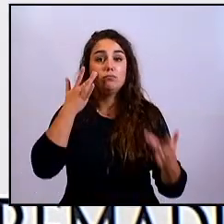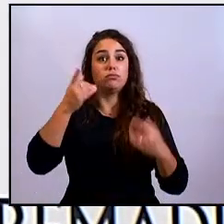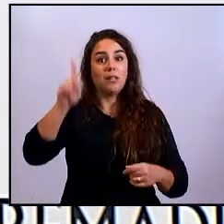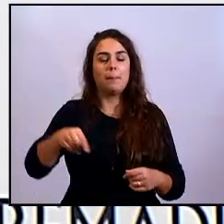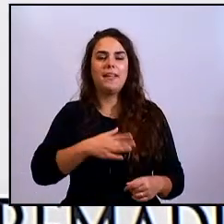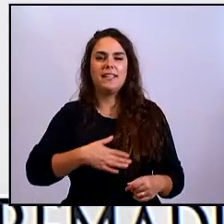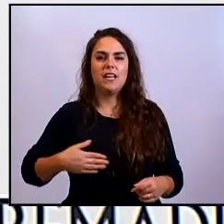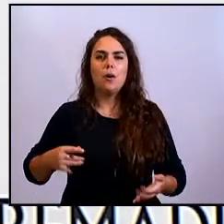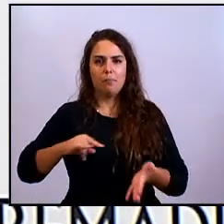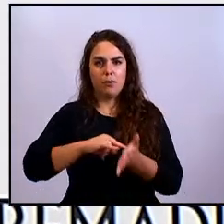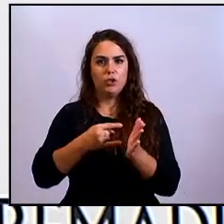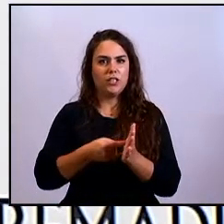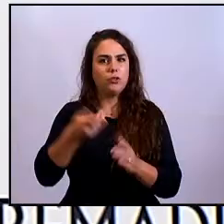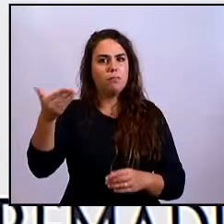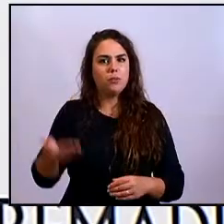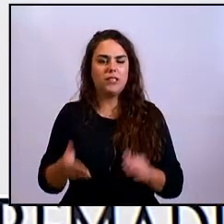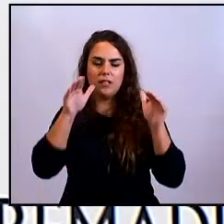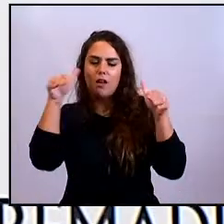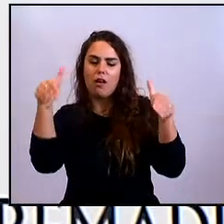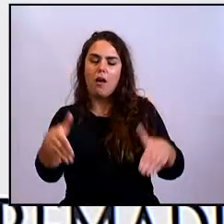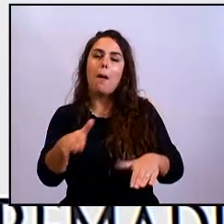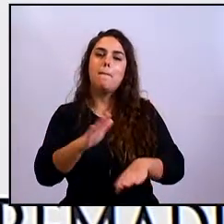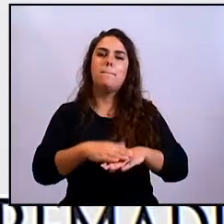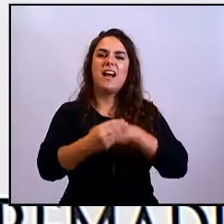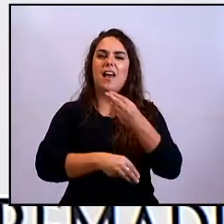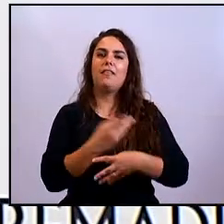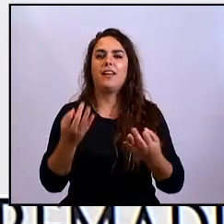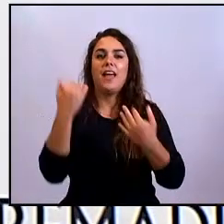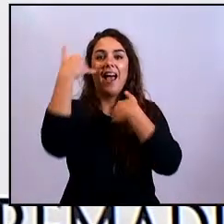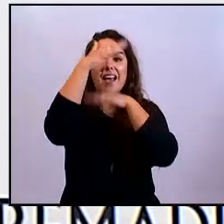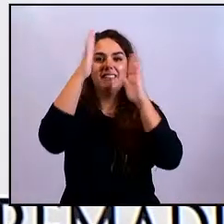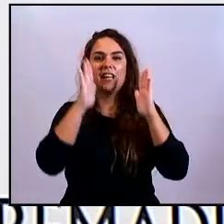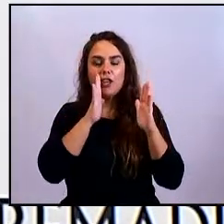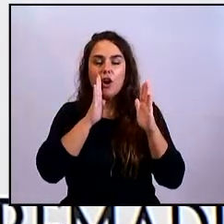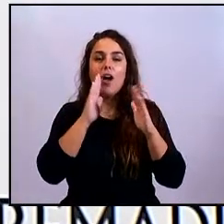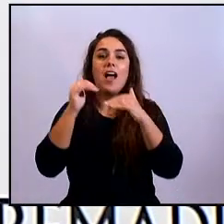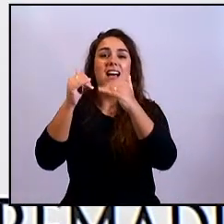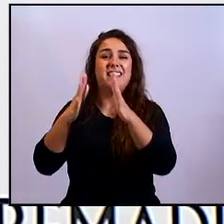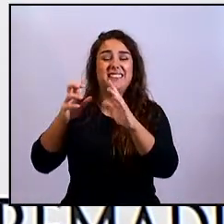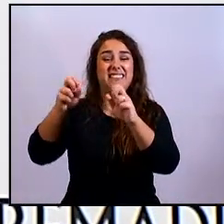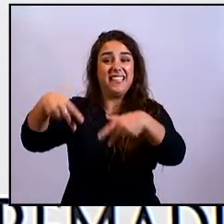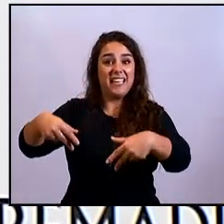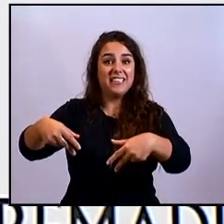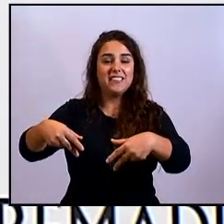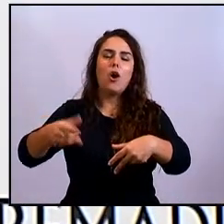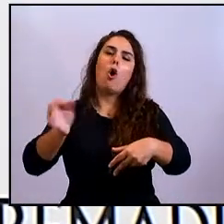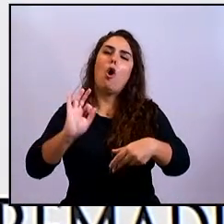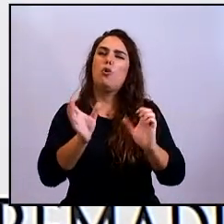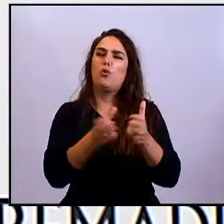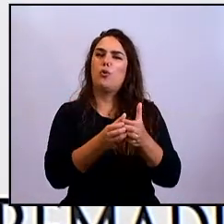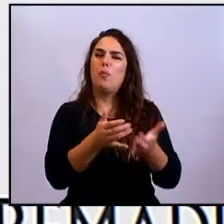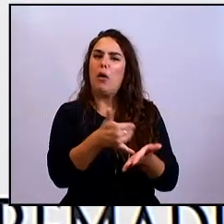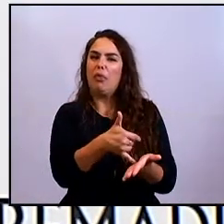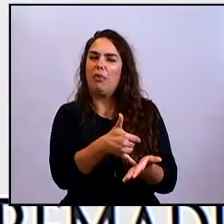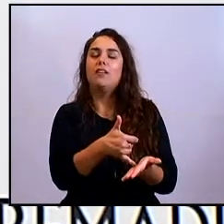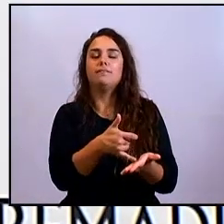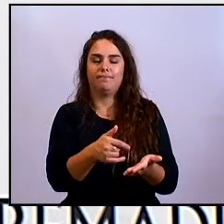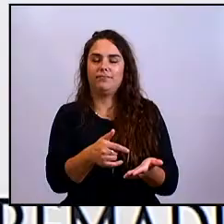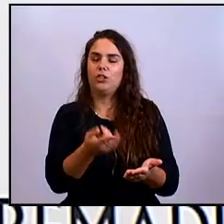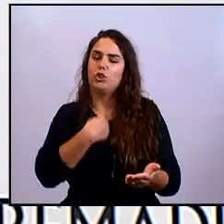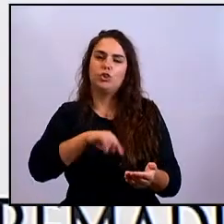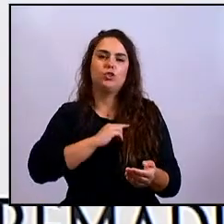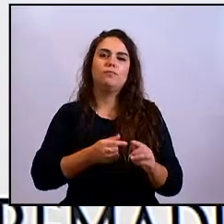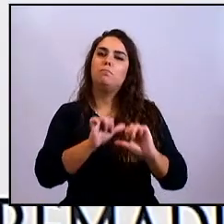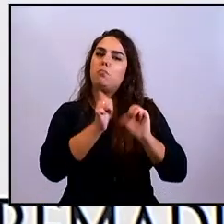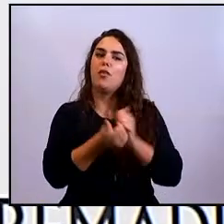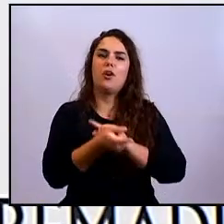importante proyecto que está orientado a transformar la atención a personas sin hogar y a otros colectivos vulnerables. Se trata de un cambio de modelo